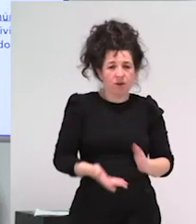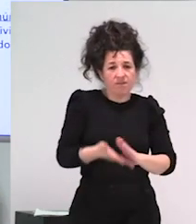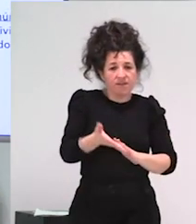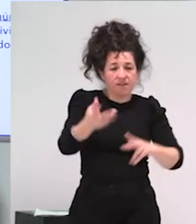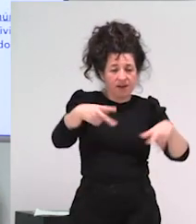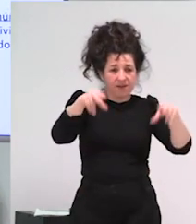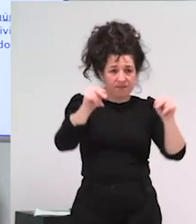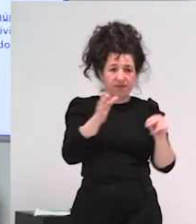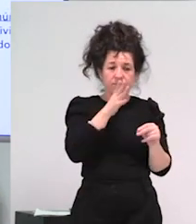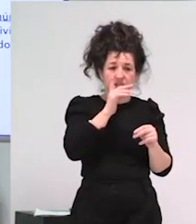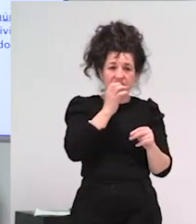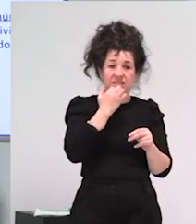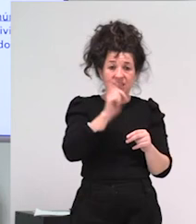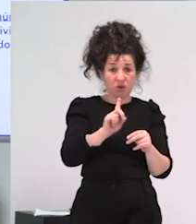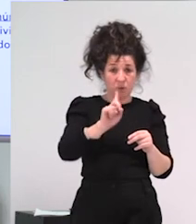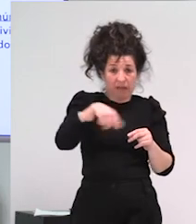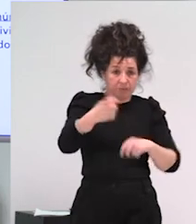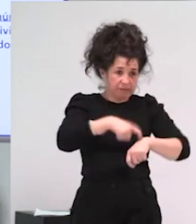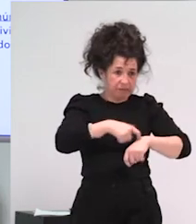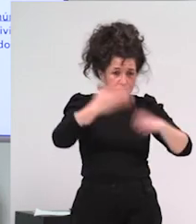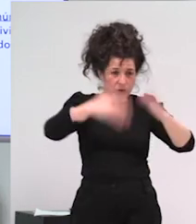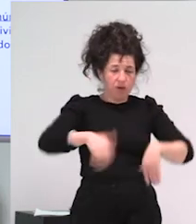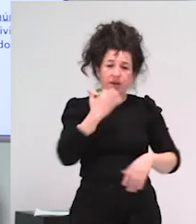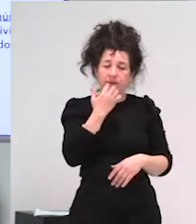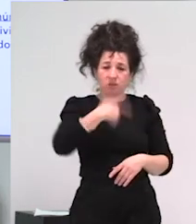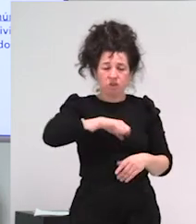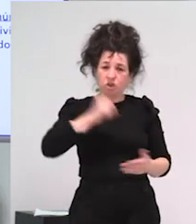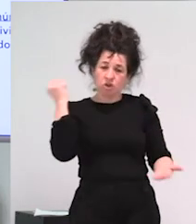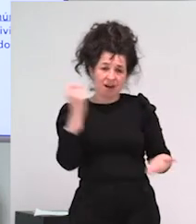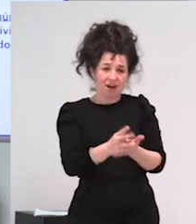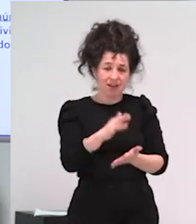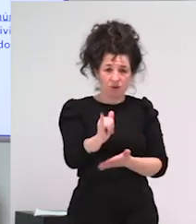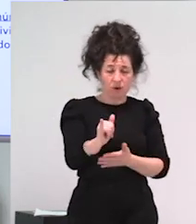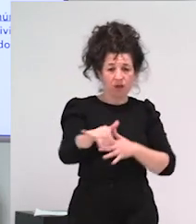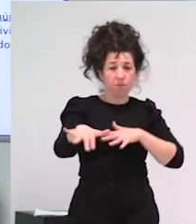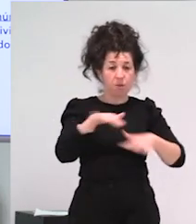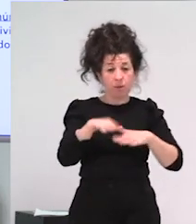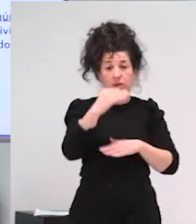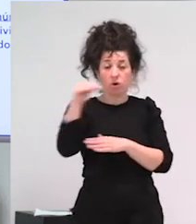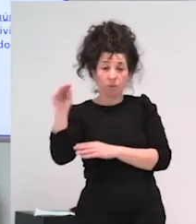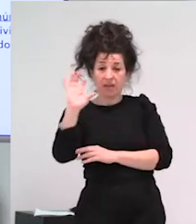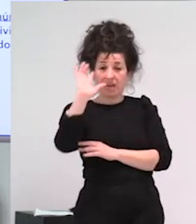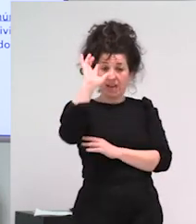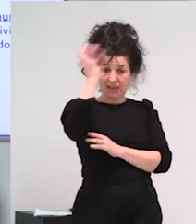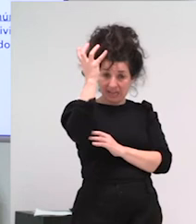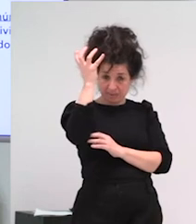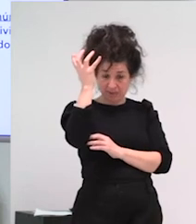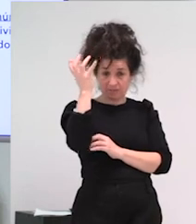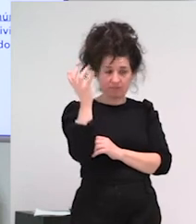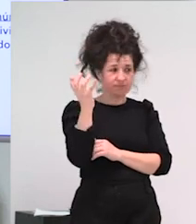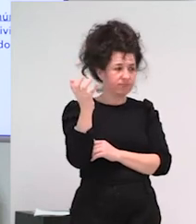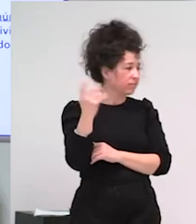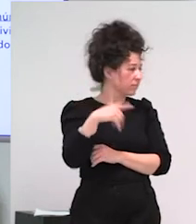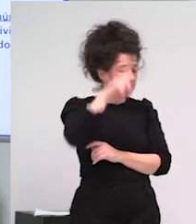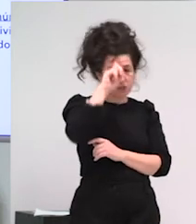porque si no, no sé si habrá tiempo, pero creo que si un reto tenemos ahora mismo dentro del movimiento juvenil climático, y que no sé si es